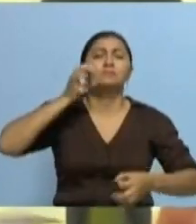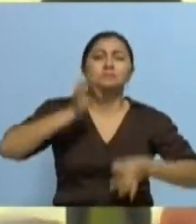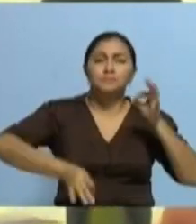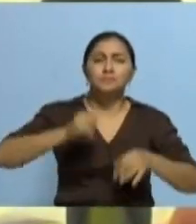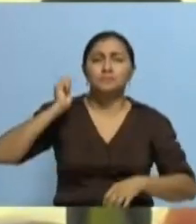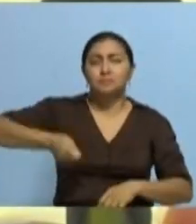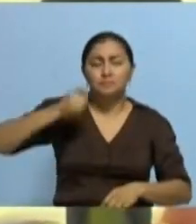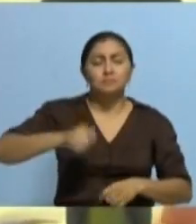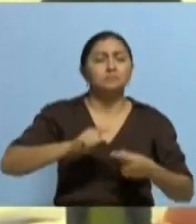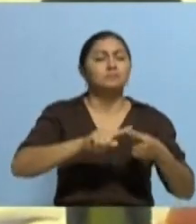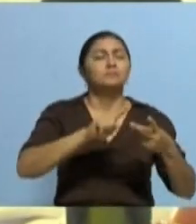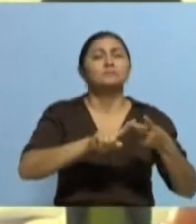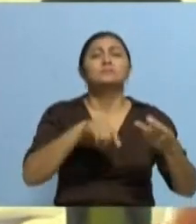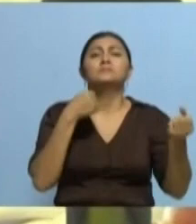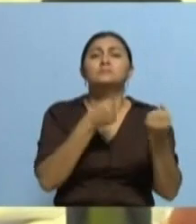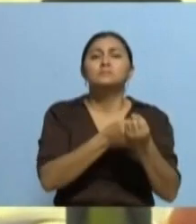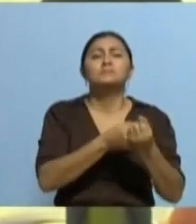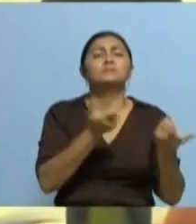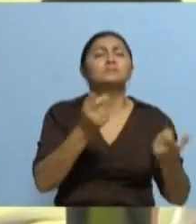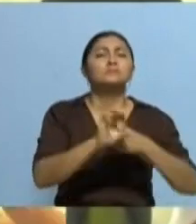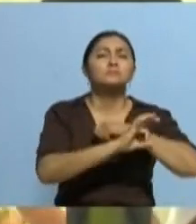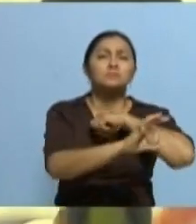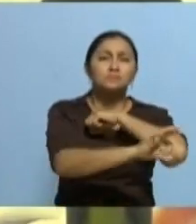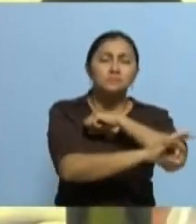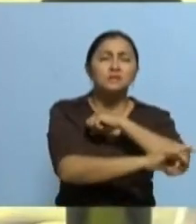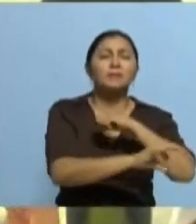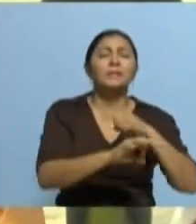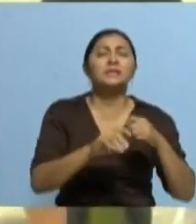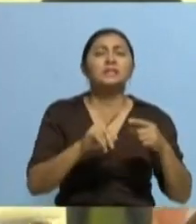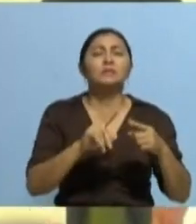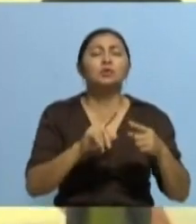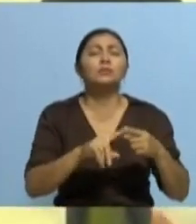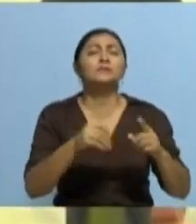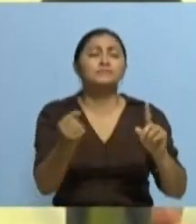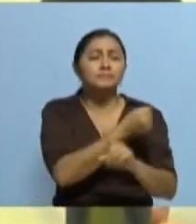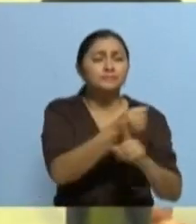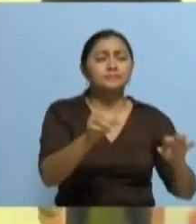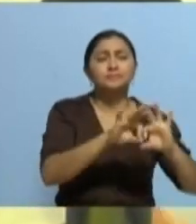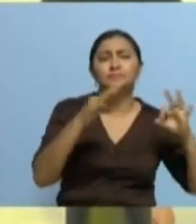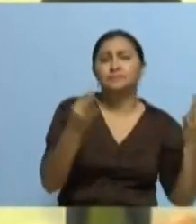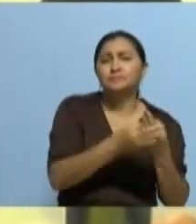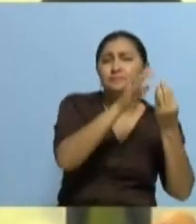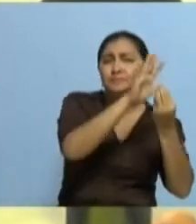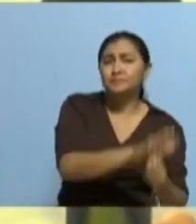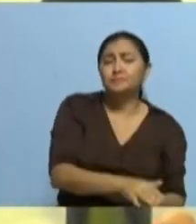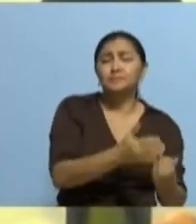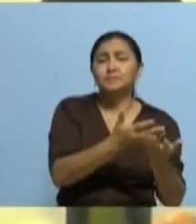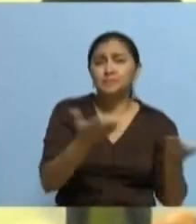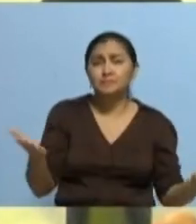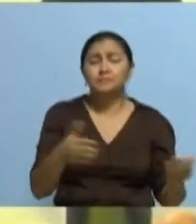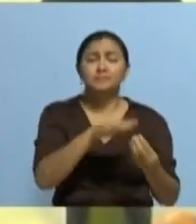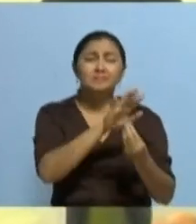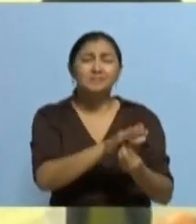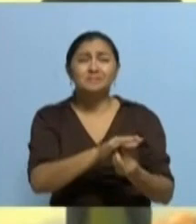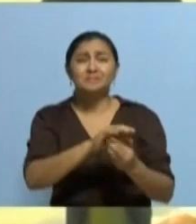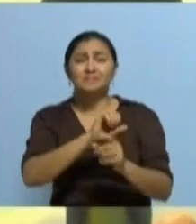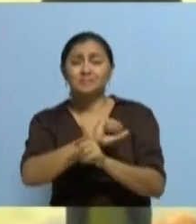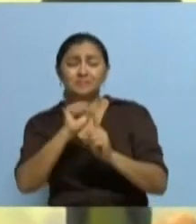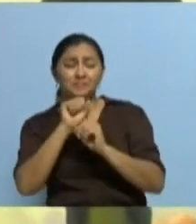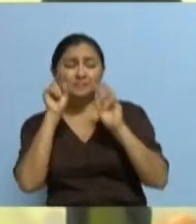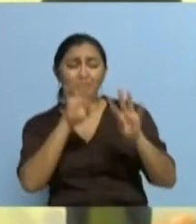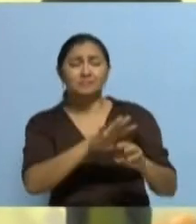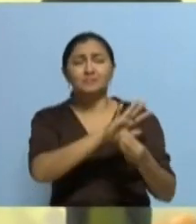que sufren violencia en sus familias, violencia y discriminación en la sociedad. Les vamos a